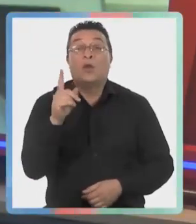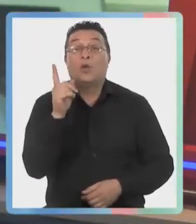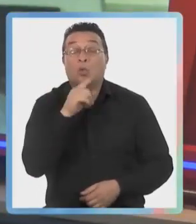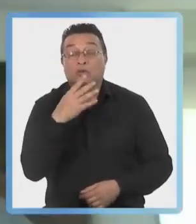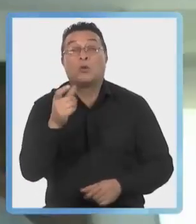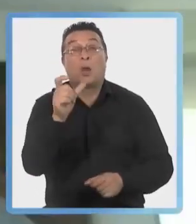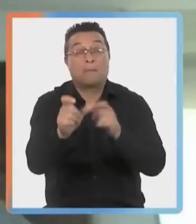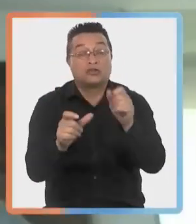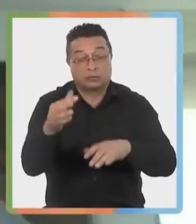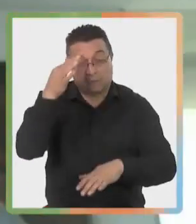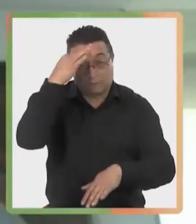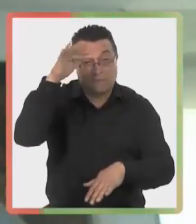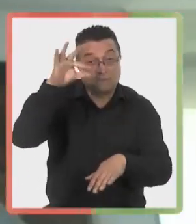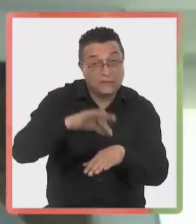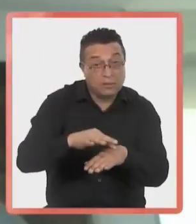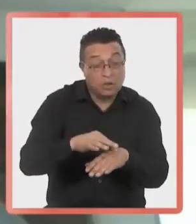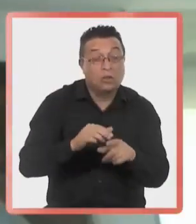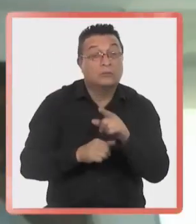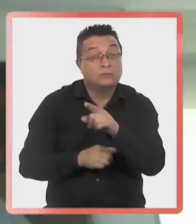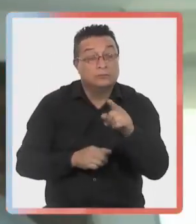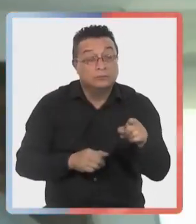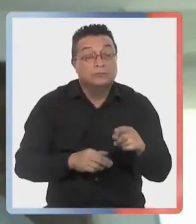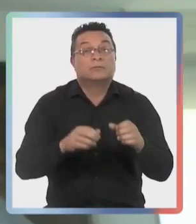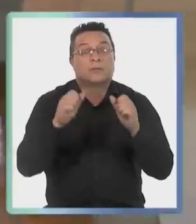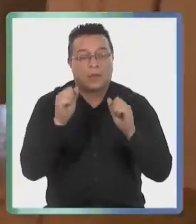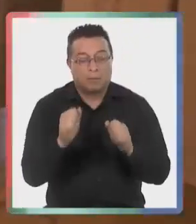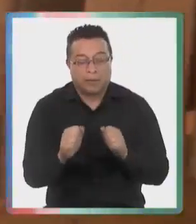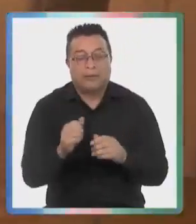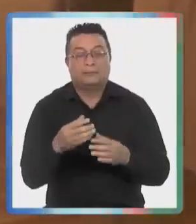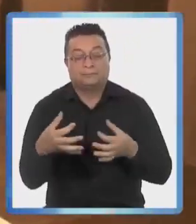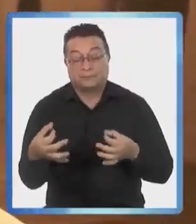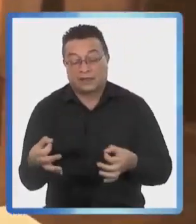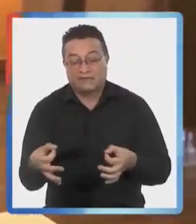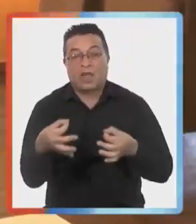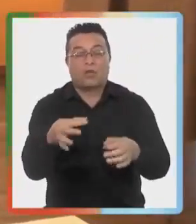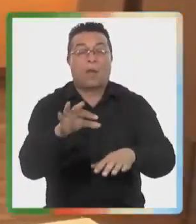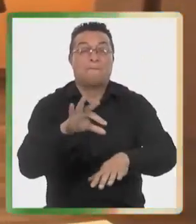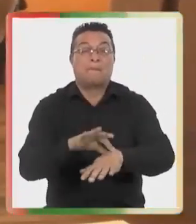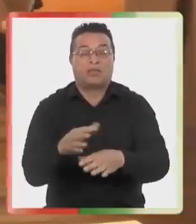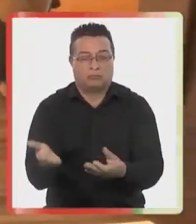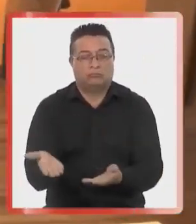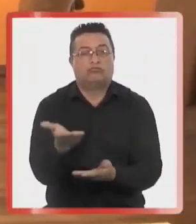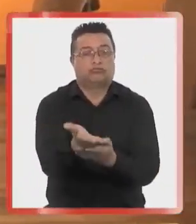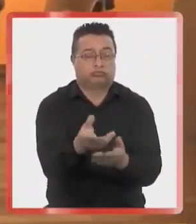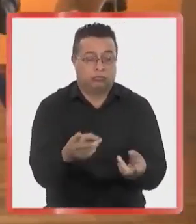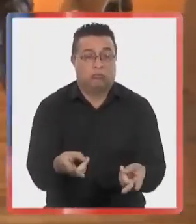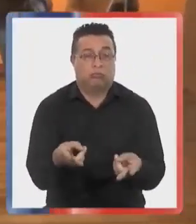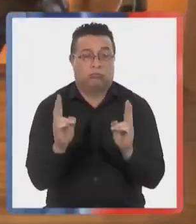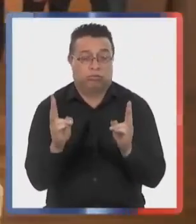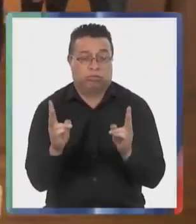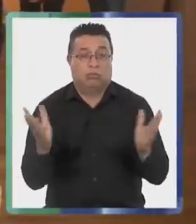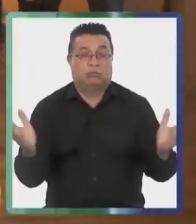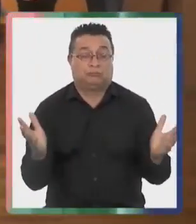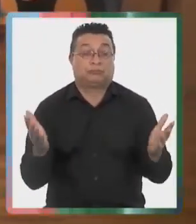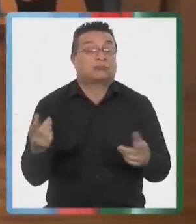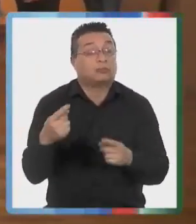que estén enfermas, ¿ya? Y que pueden presentar los certificados médicos respectivos.